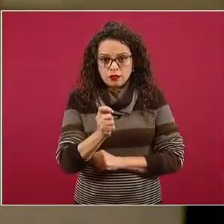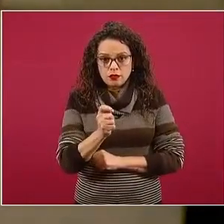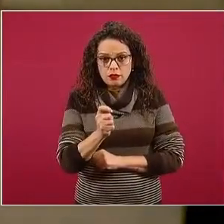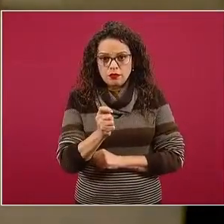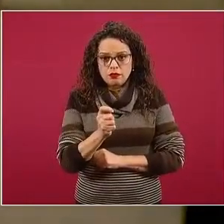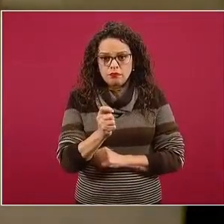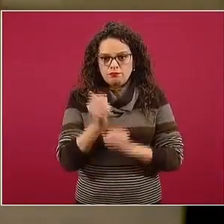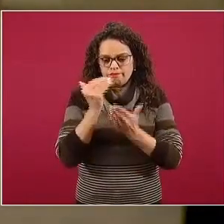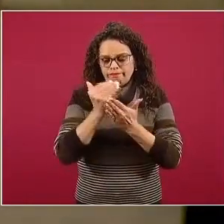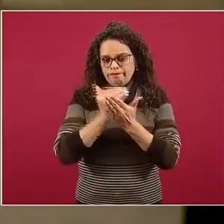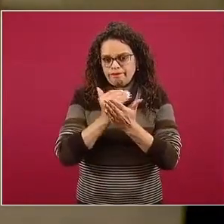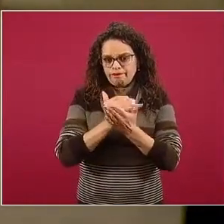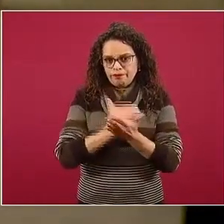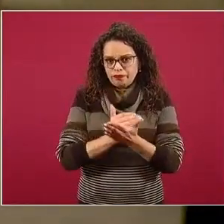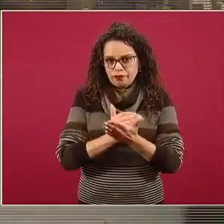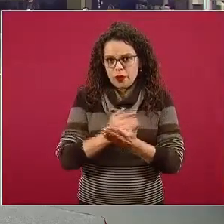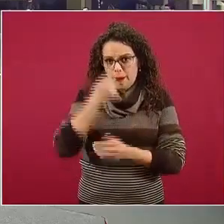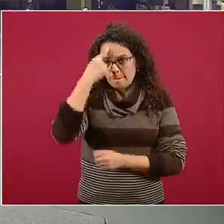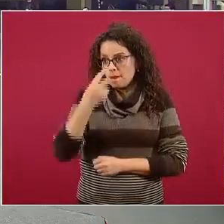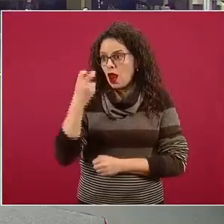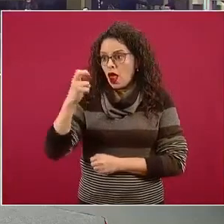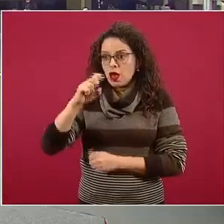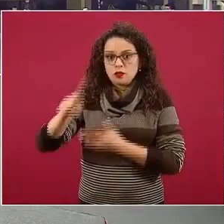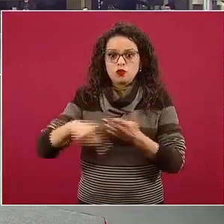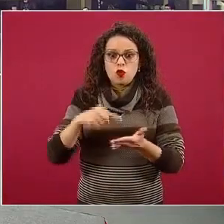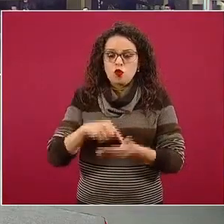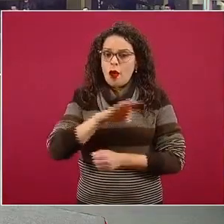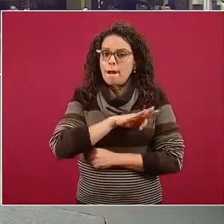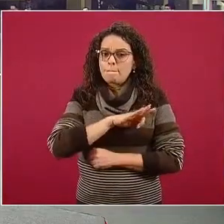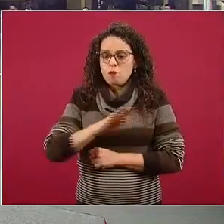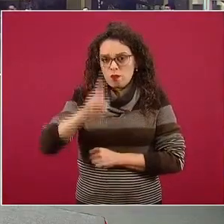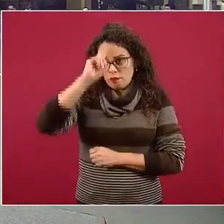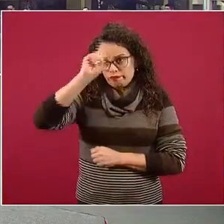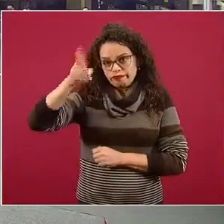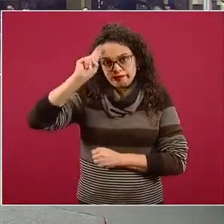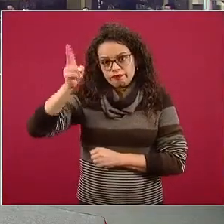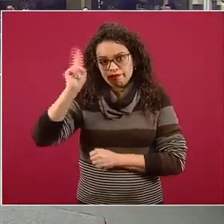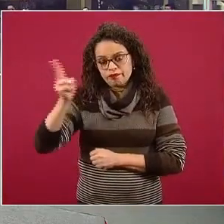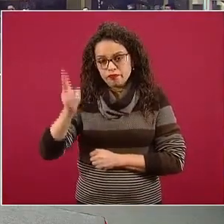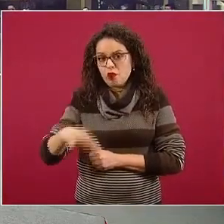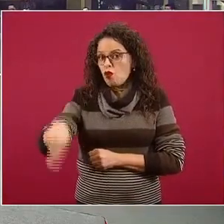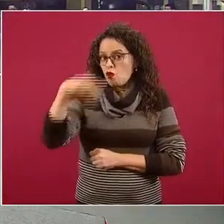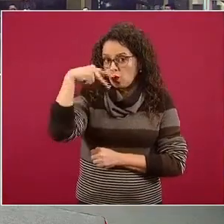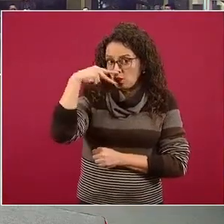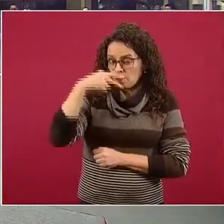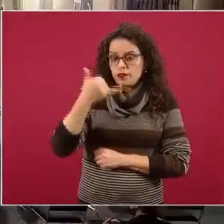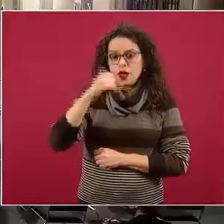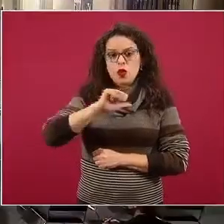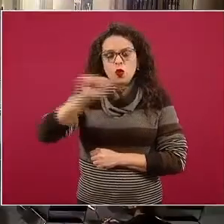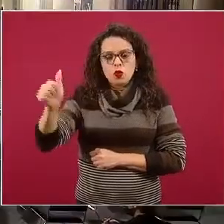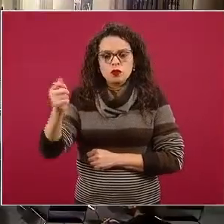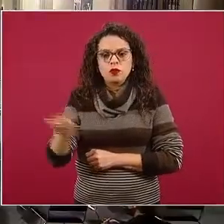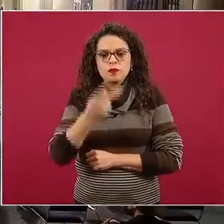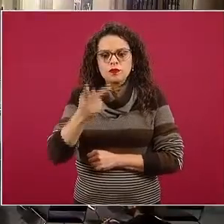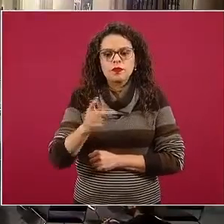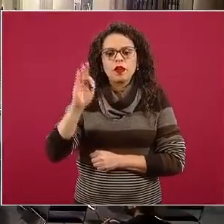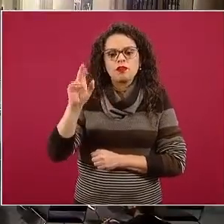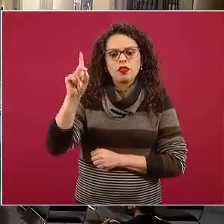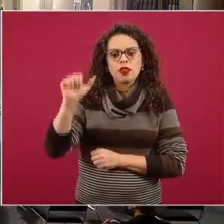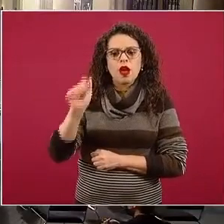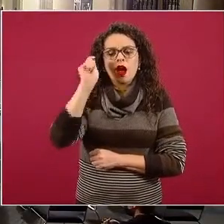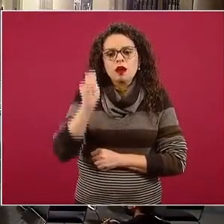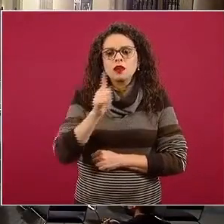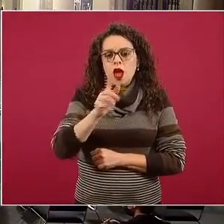espacios 100% libres de humo? Y también preguntarle, la FDA aprueba hace unas horas las